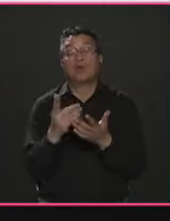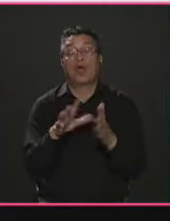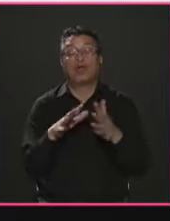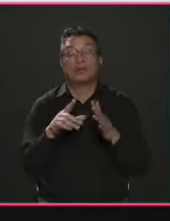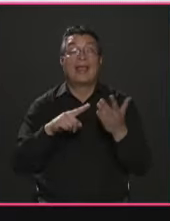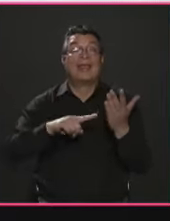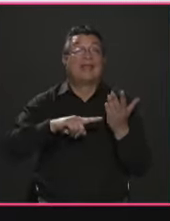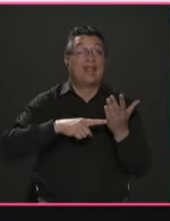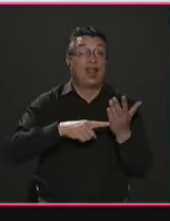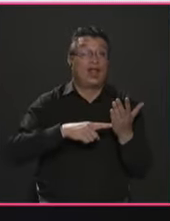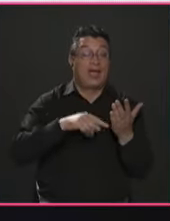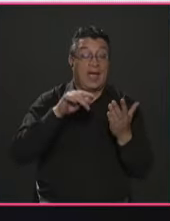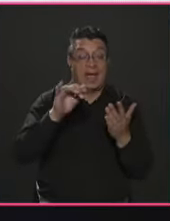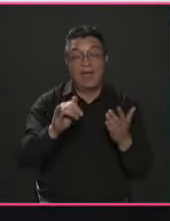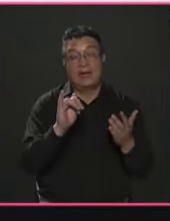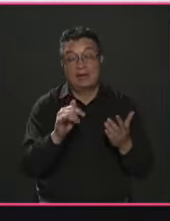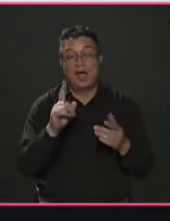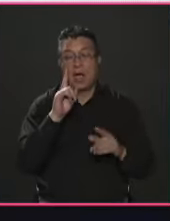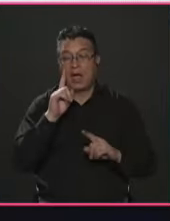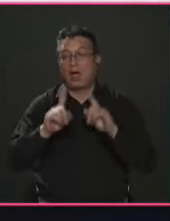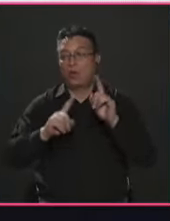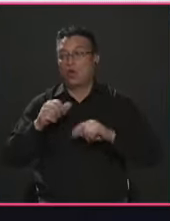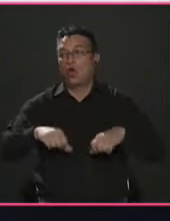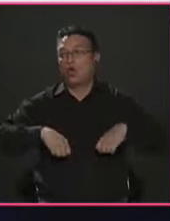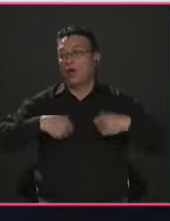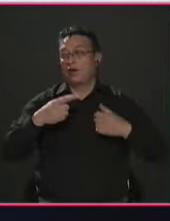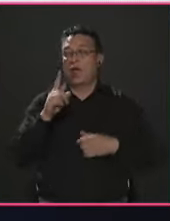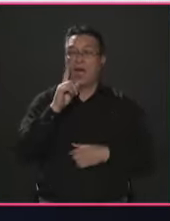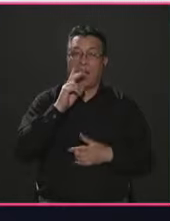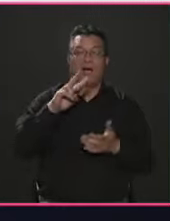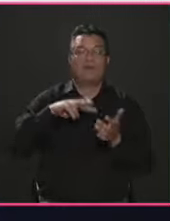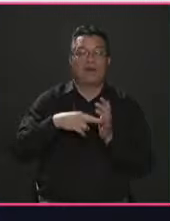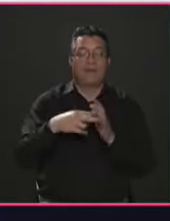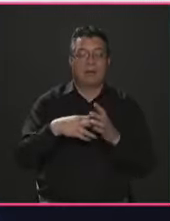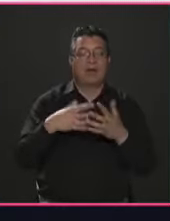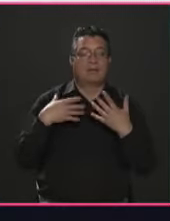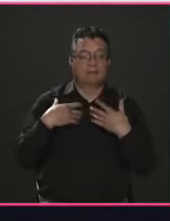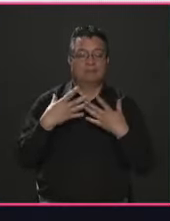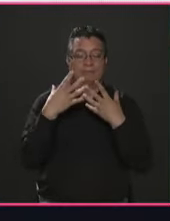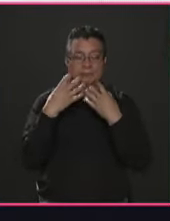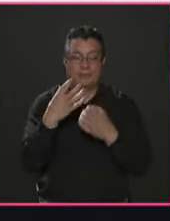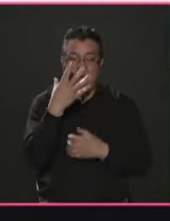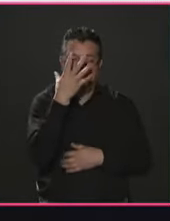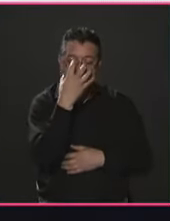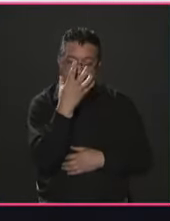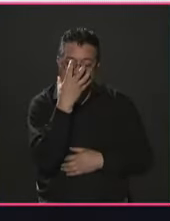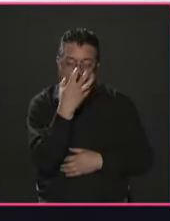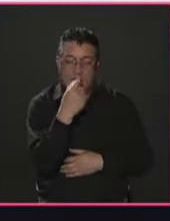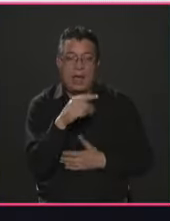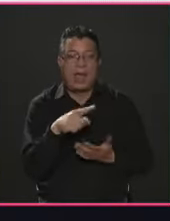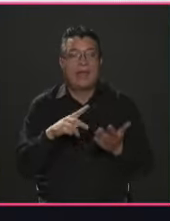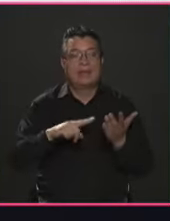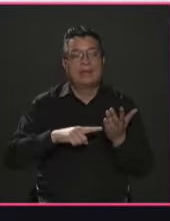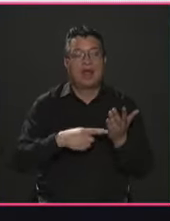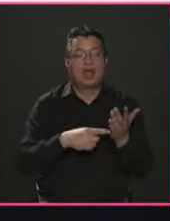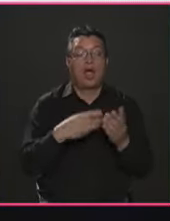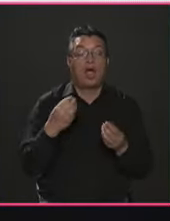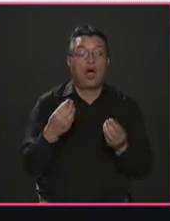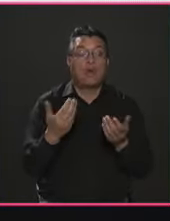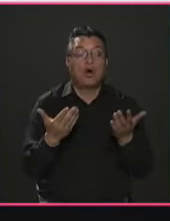pero a la vez sabemos que hay jóvenes que tienen problemas de dependencia incluso adicción a las tecnologías Cómo